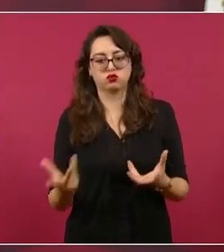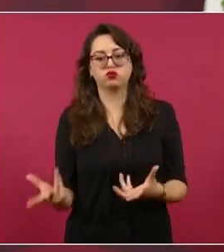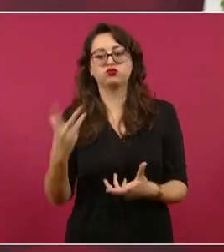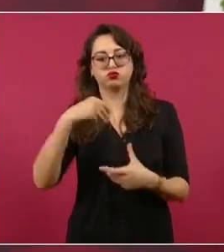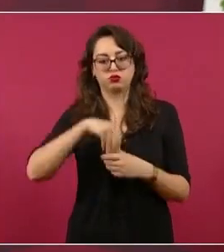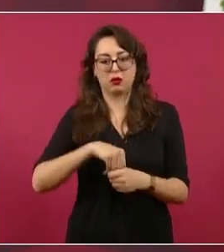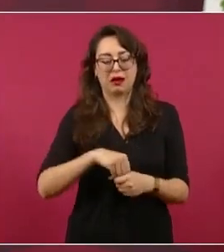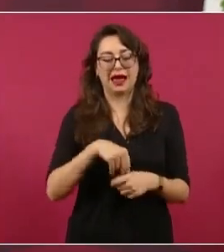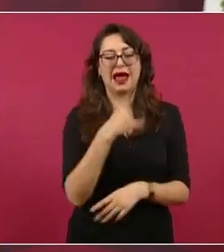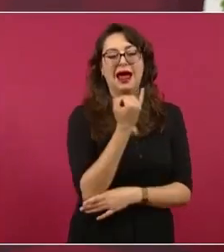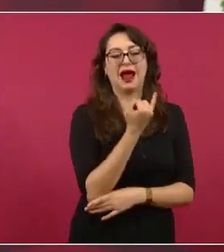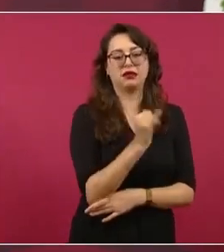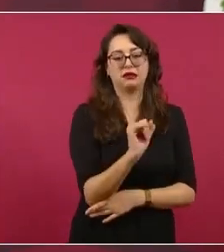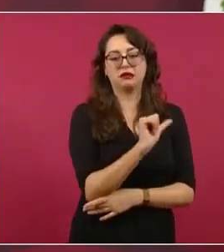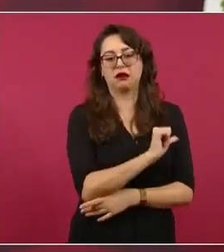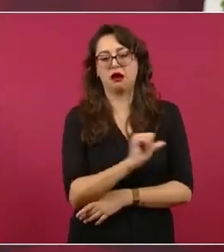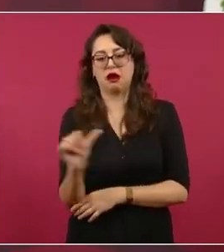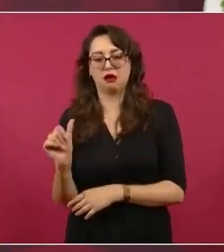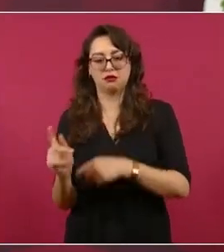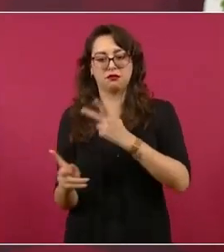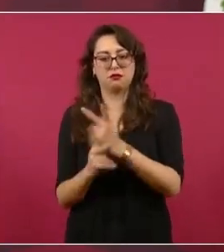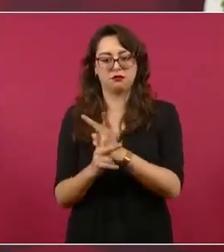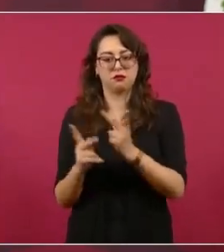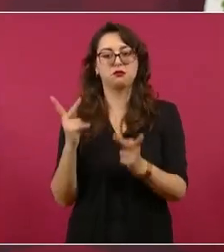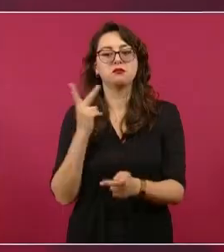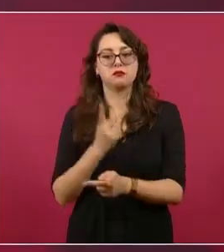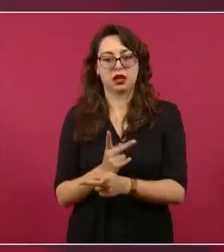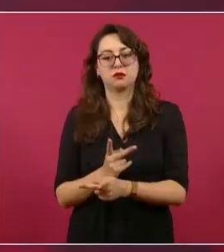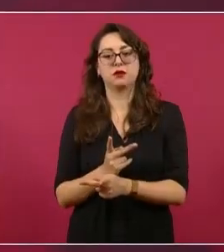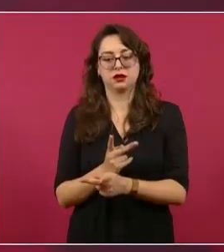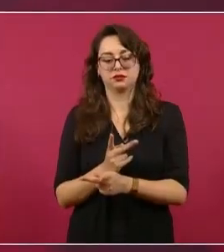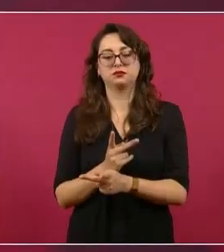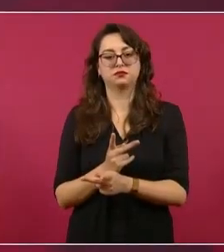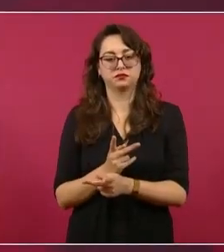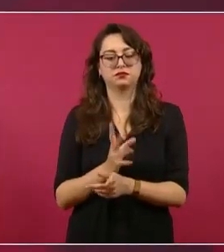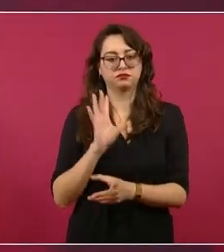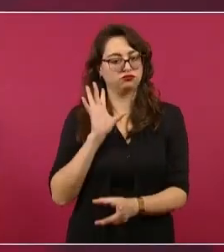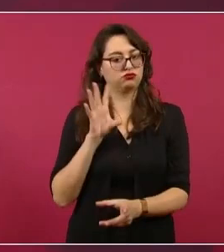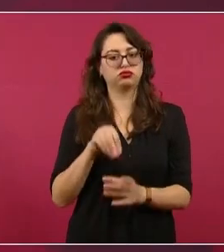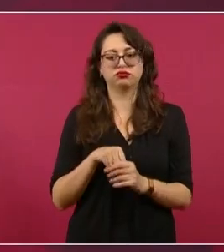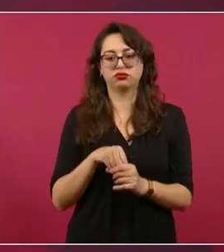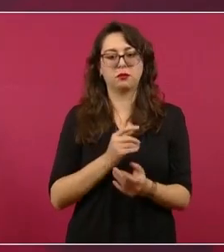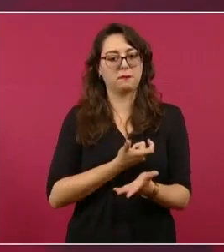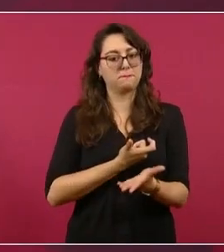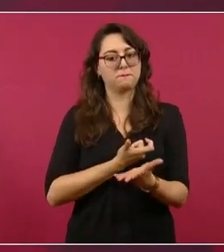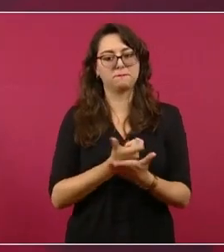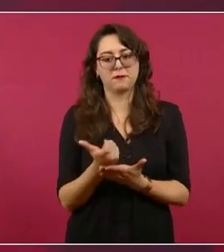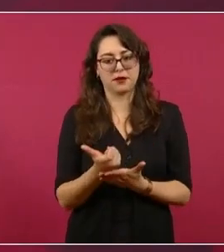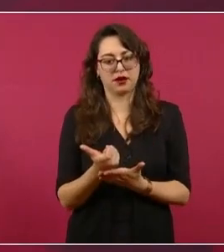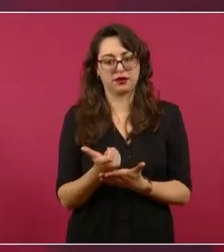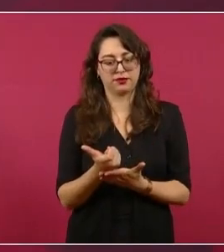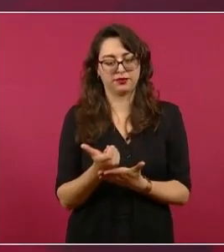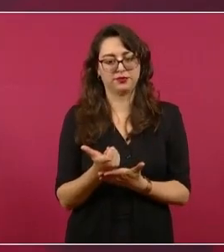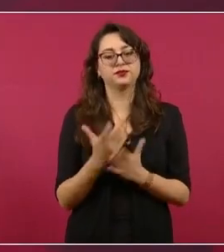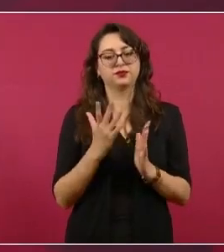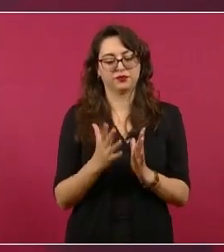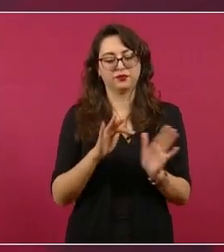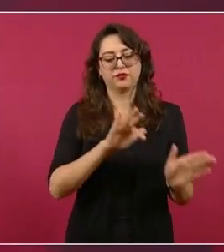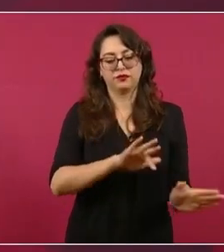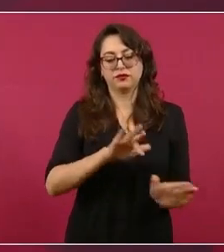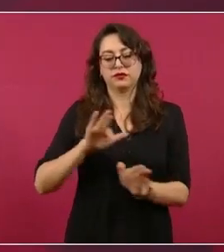este acuerdo, ya están incluidos. El caso de las